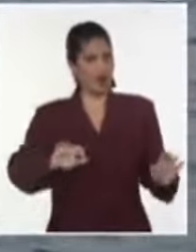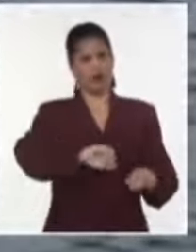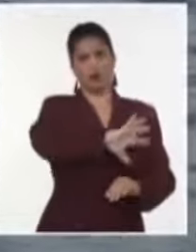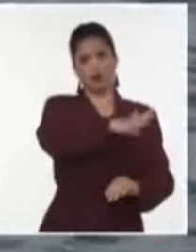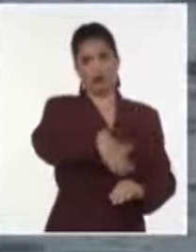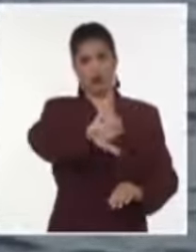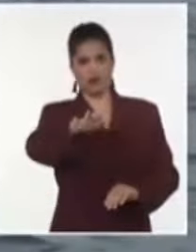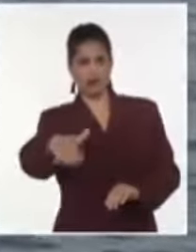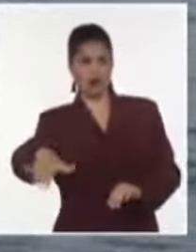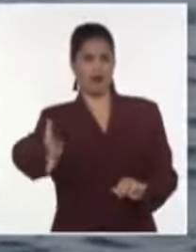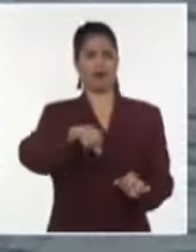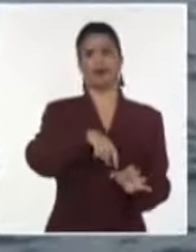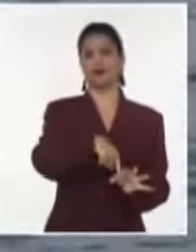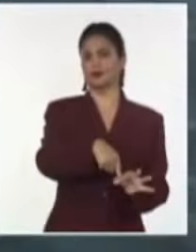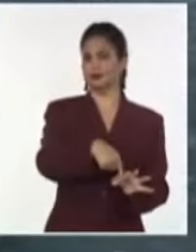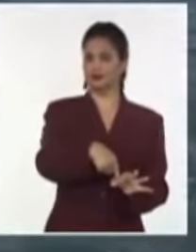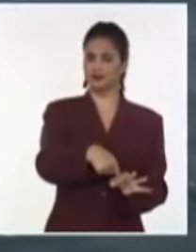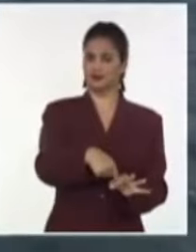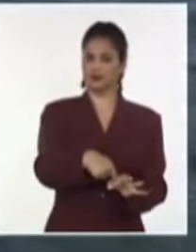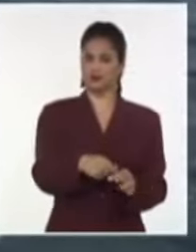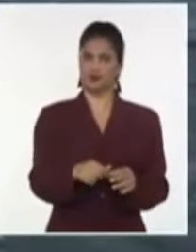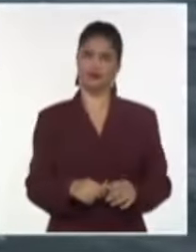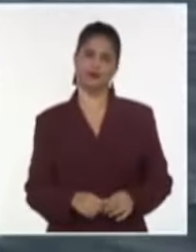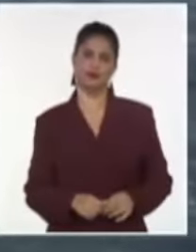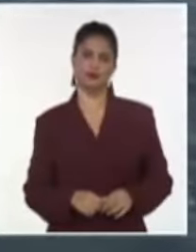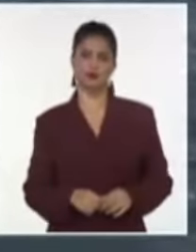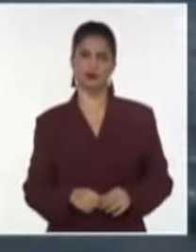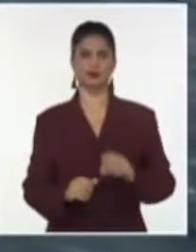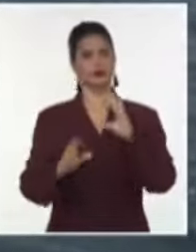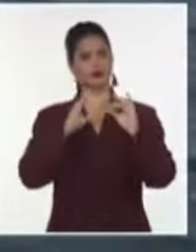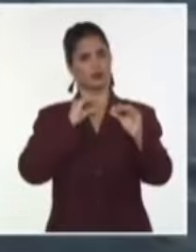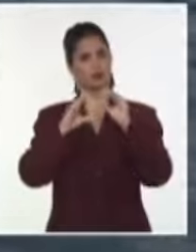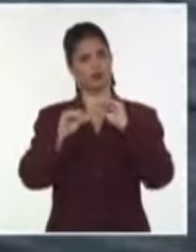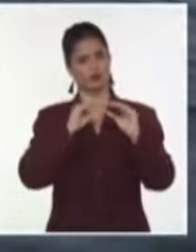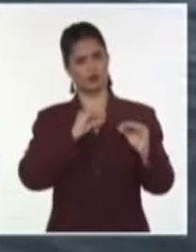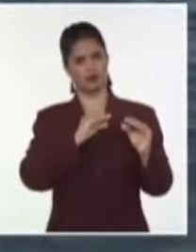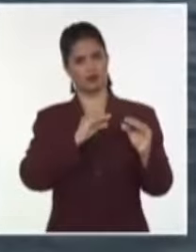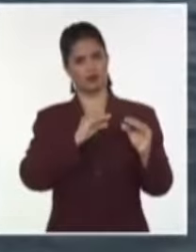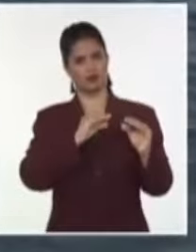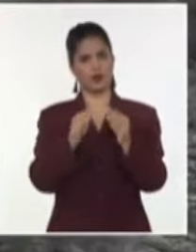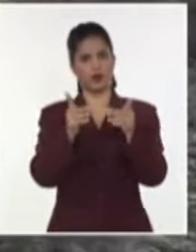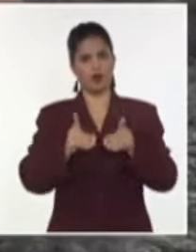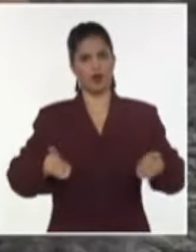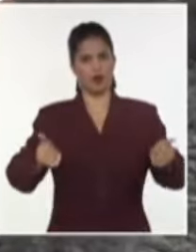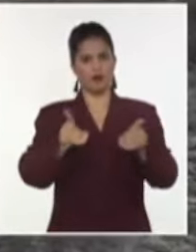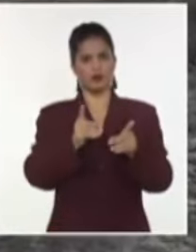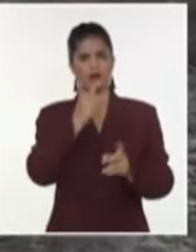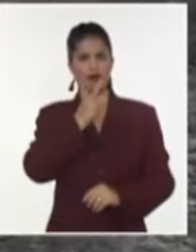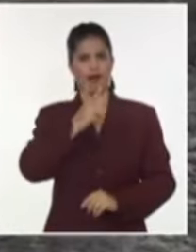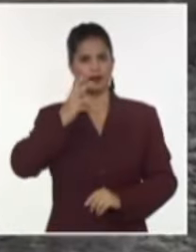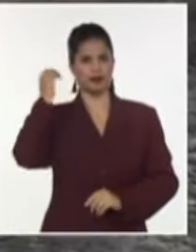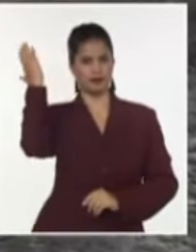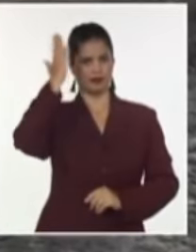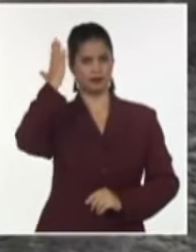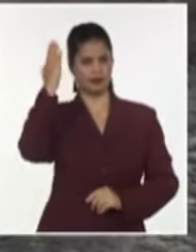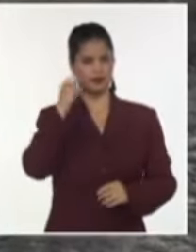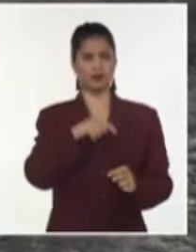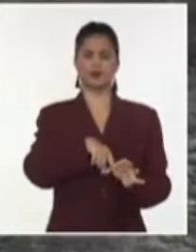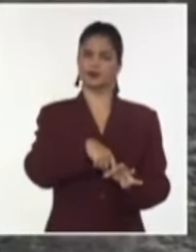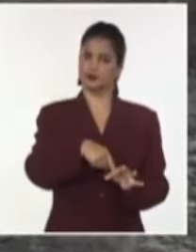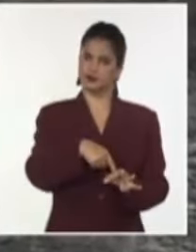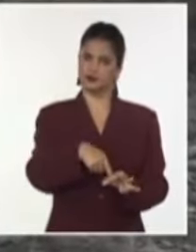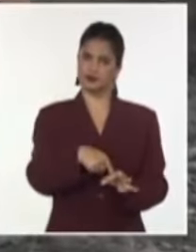la Isla de la Juventud, según conversación con los compañeros de la Oficina de Pronósticos del Tiempo acá en el municipio especial.